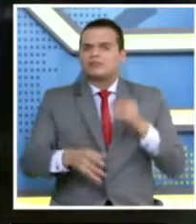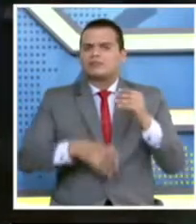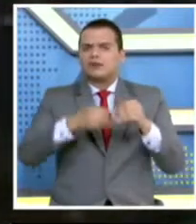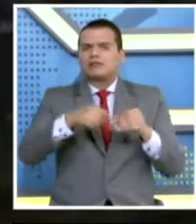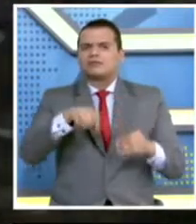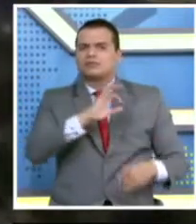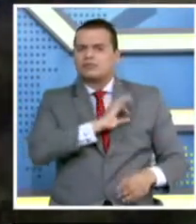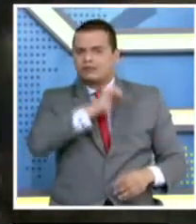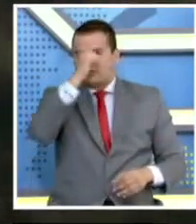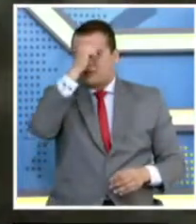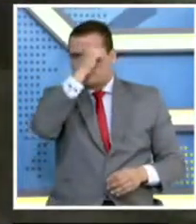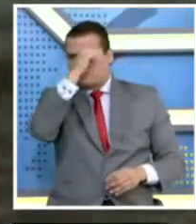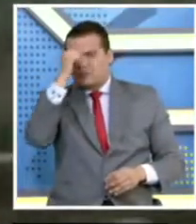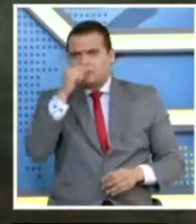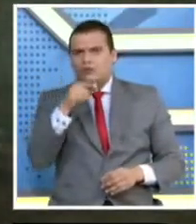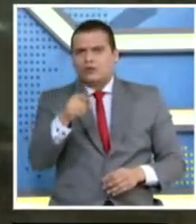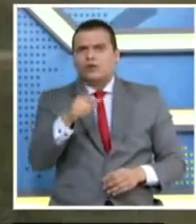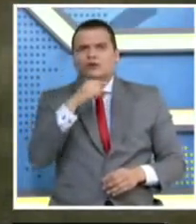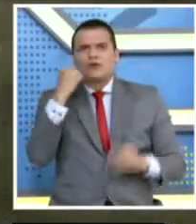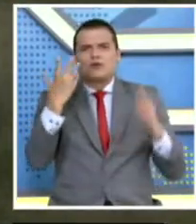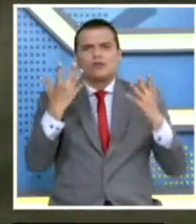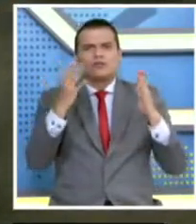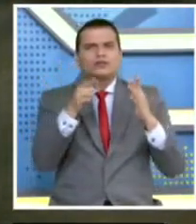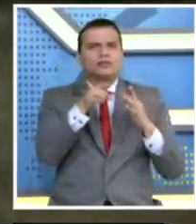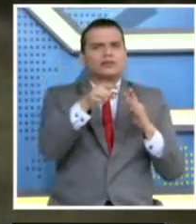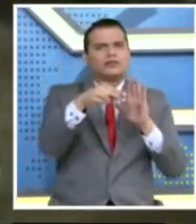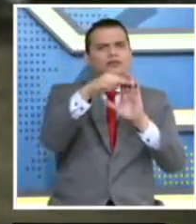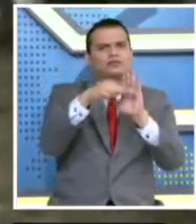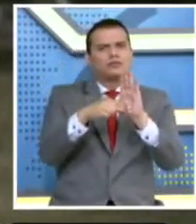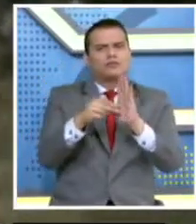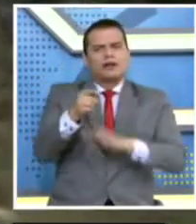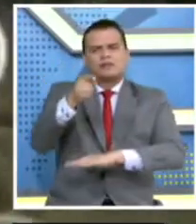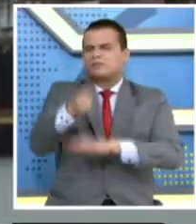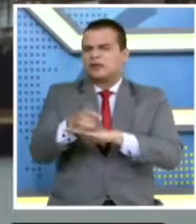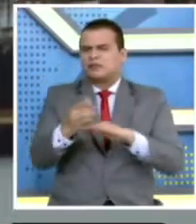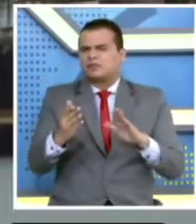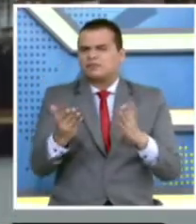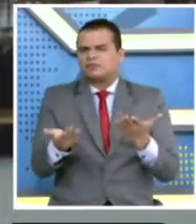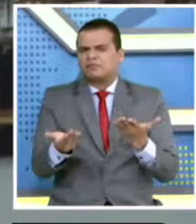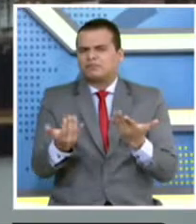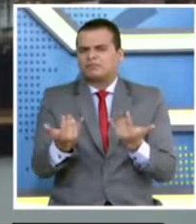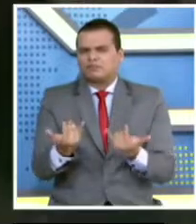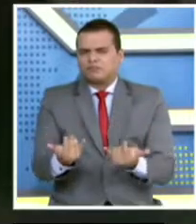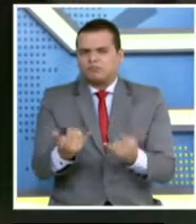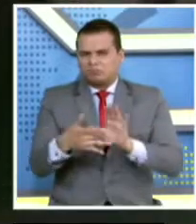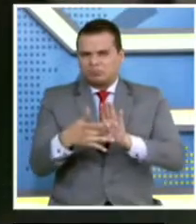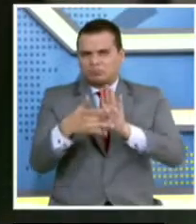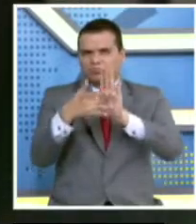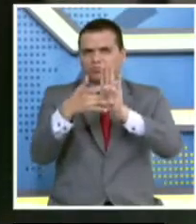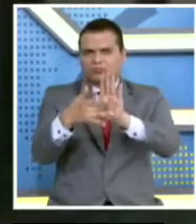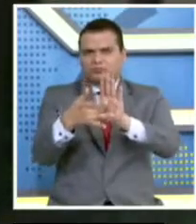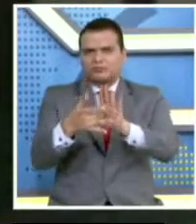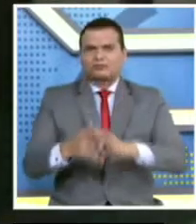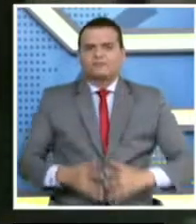medidas de choque que se tomarán en 18 barrios de la capital del Valle para los tres puentes festivos que se